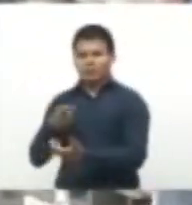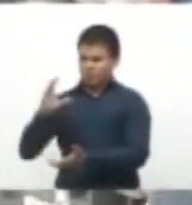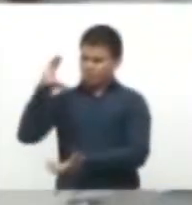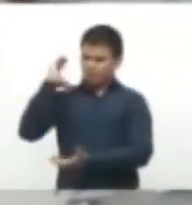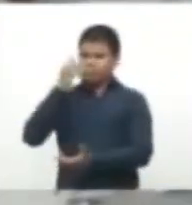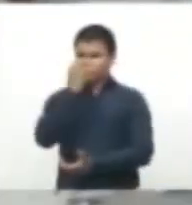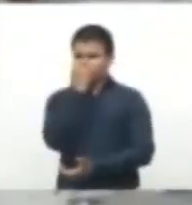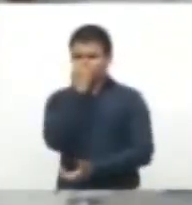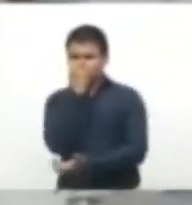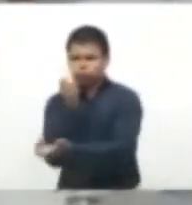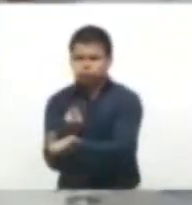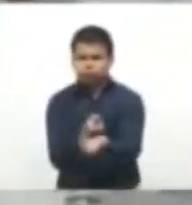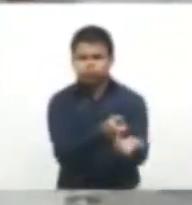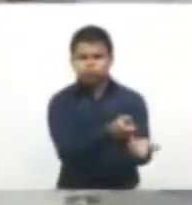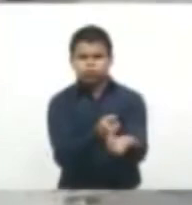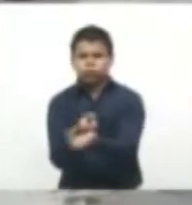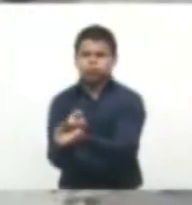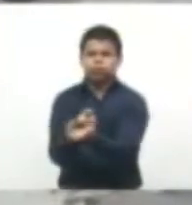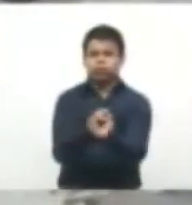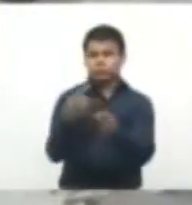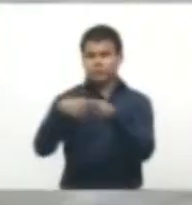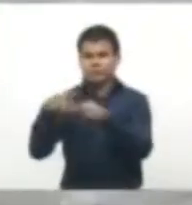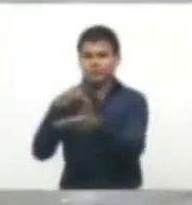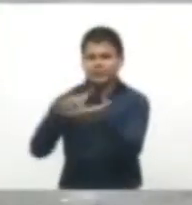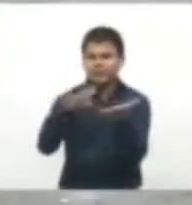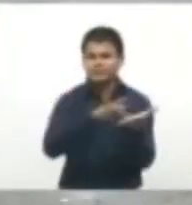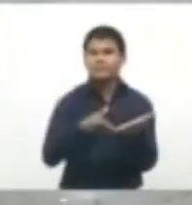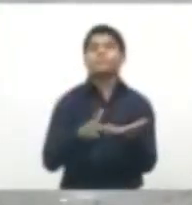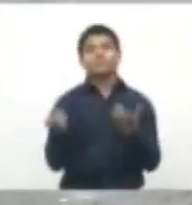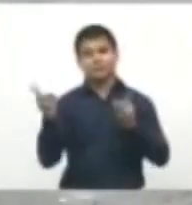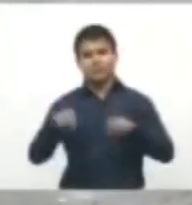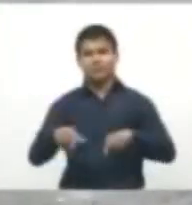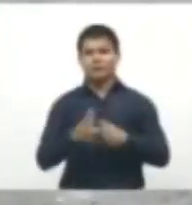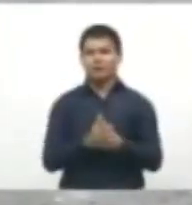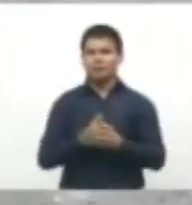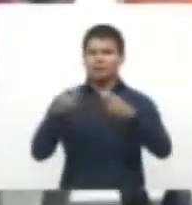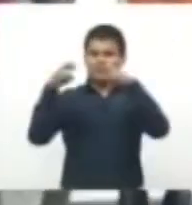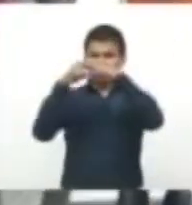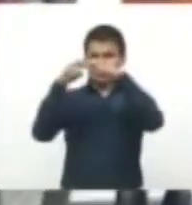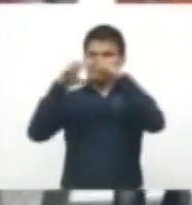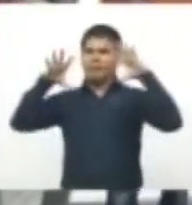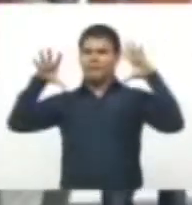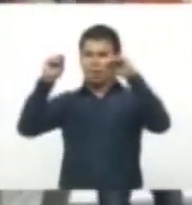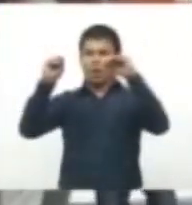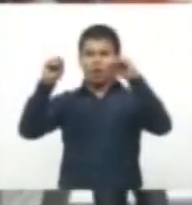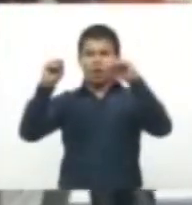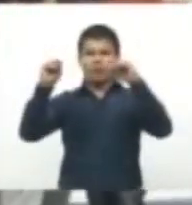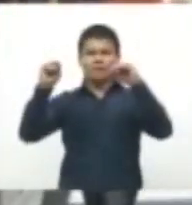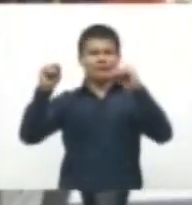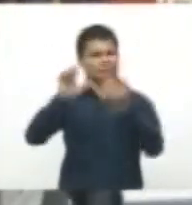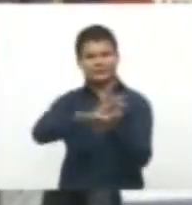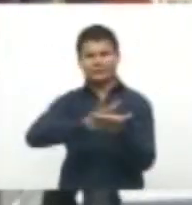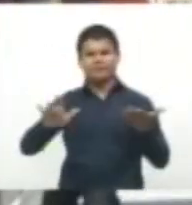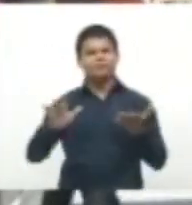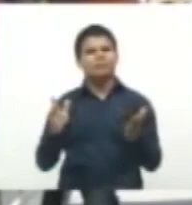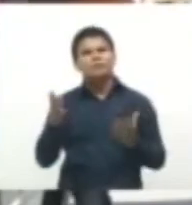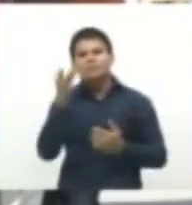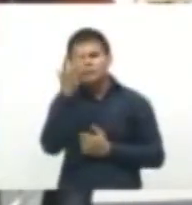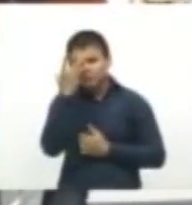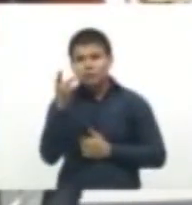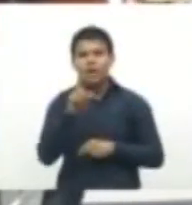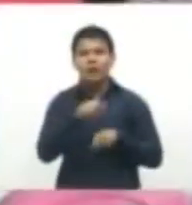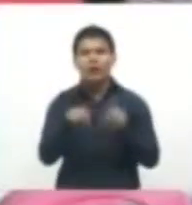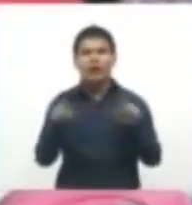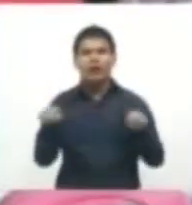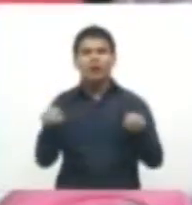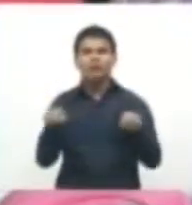y plagas. Paralelo a la desinfección, la empresa de energía eléctrica suspenderá de manera definitiva el servicio de energía porque los comerciantes